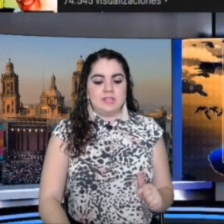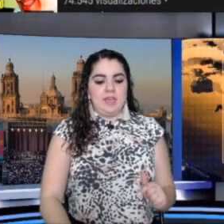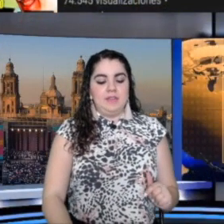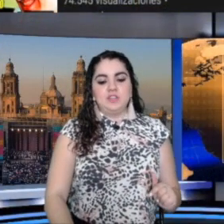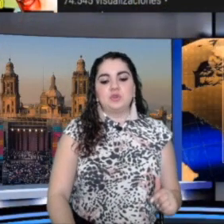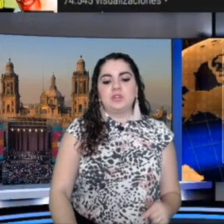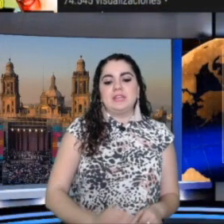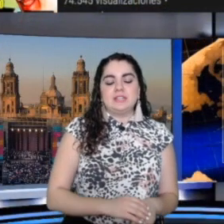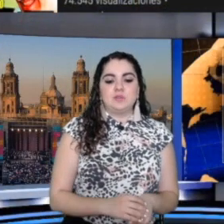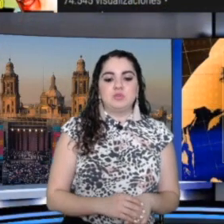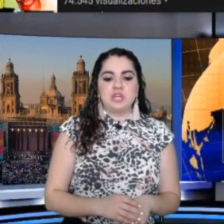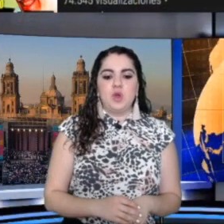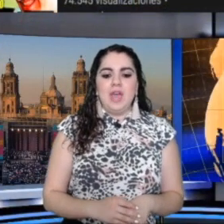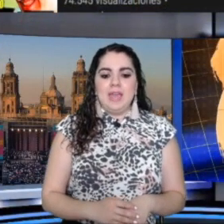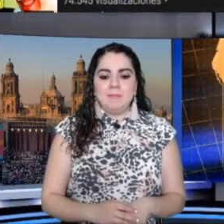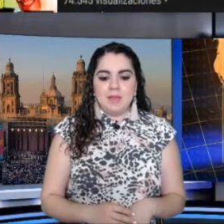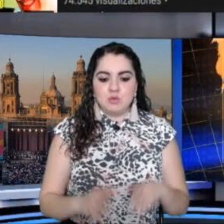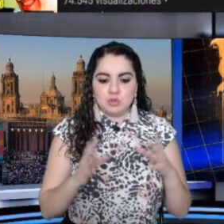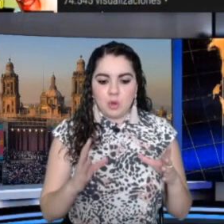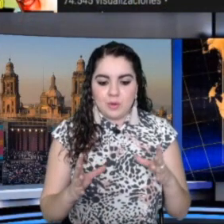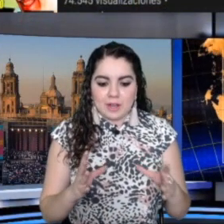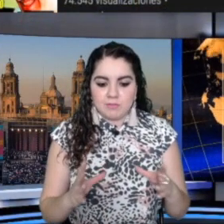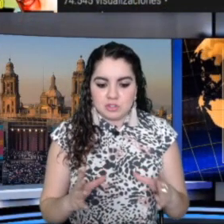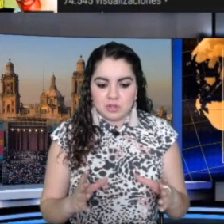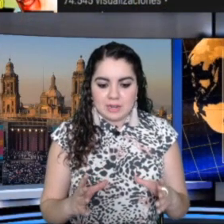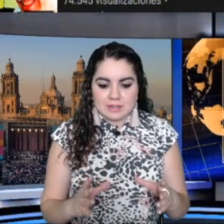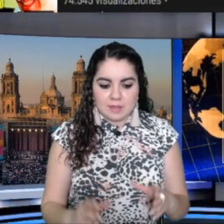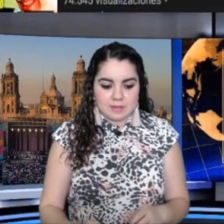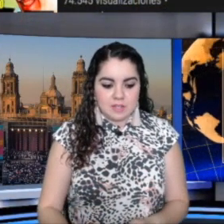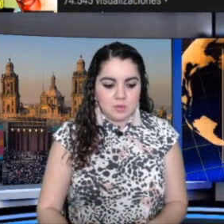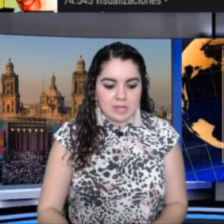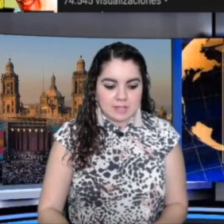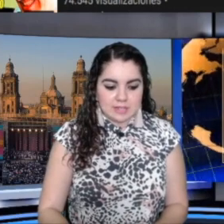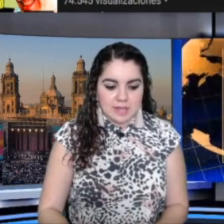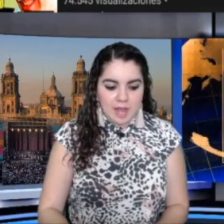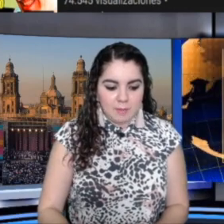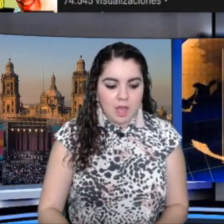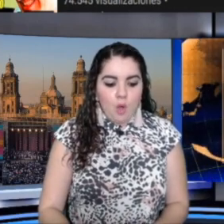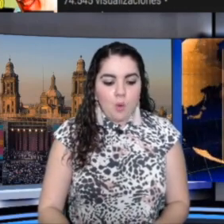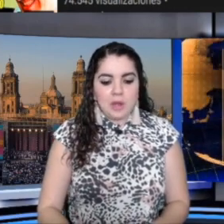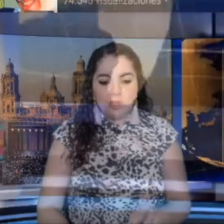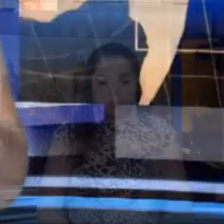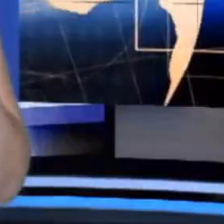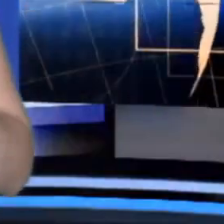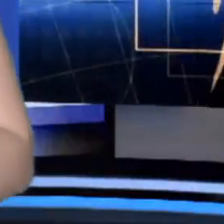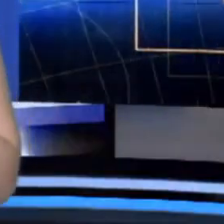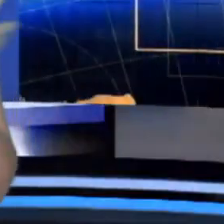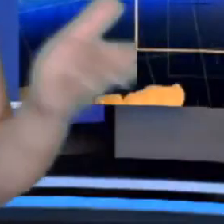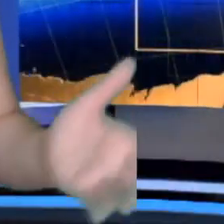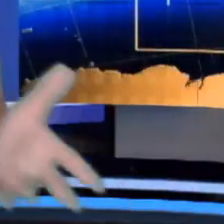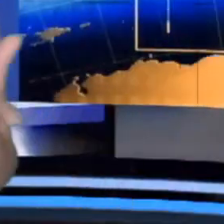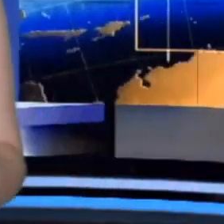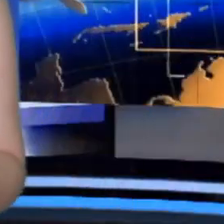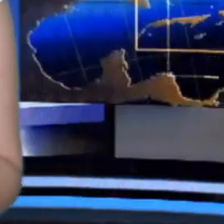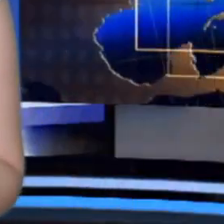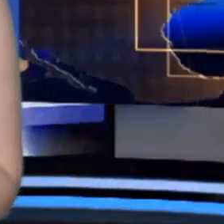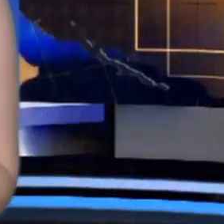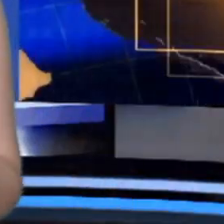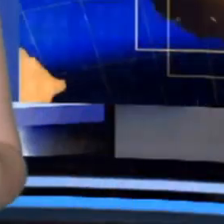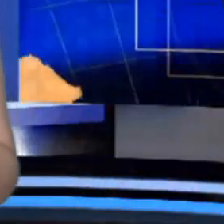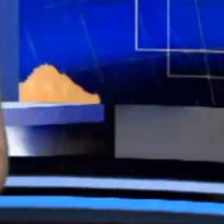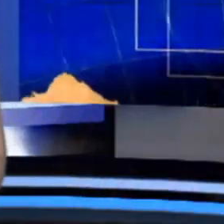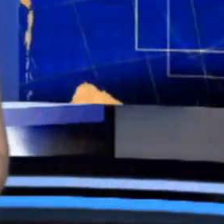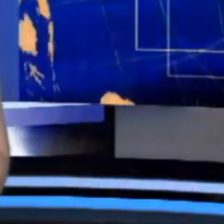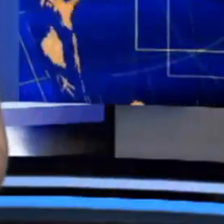video de Nacho Rodríguez, del Chapucero, y me gustó una reflexión que le estaba haciendo, y es que él señalaba, hubieron a lo mejor dos mensajes no